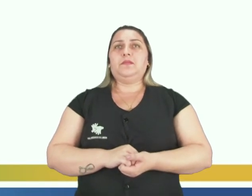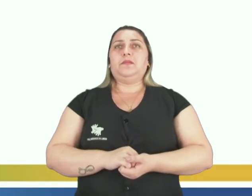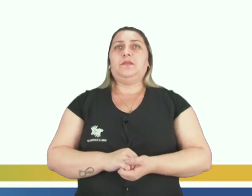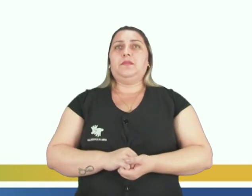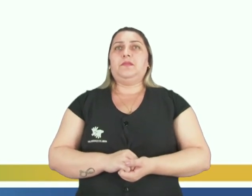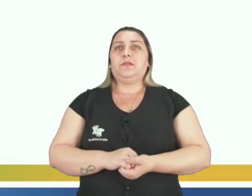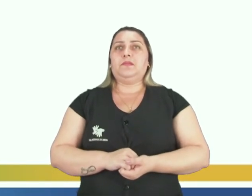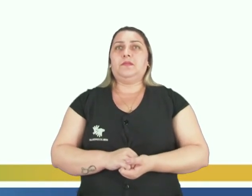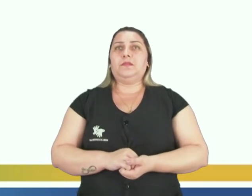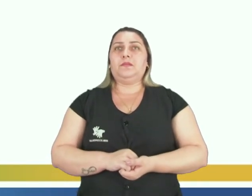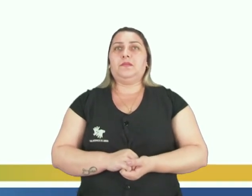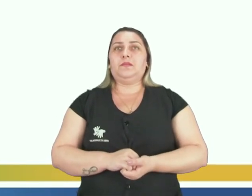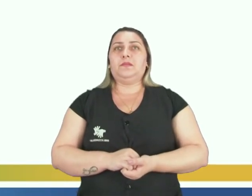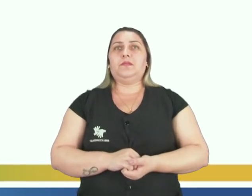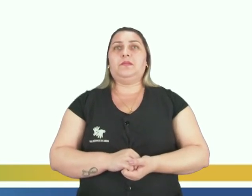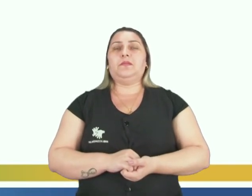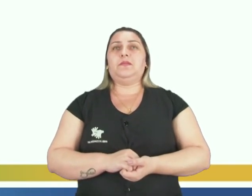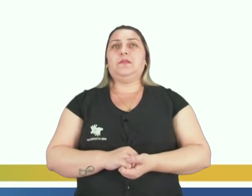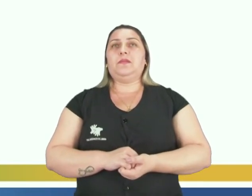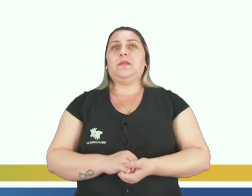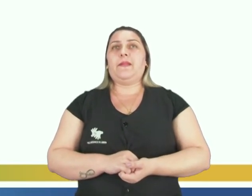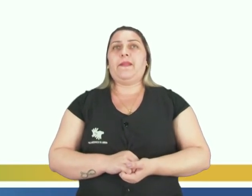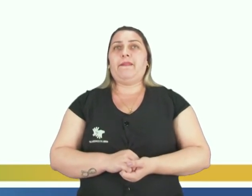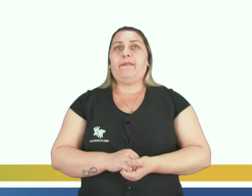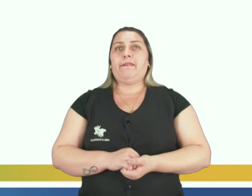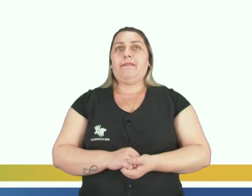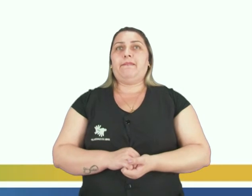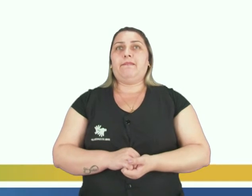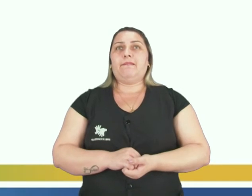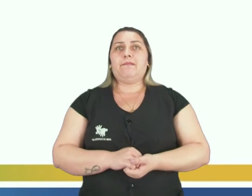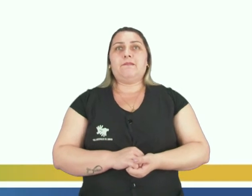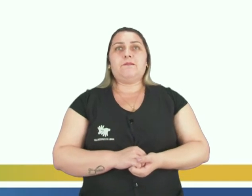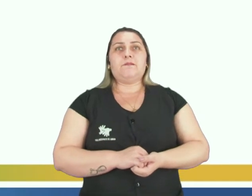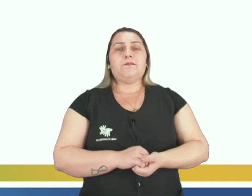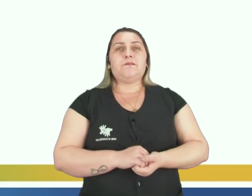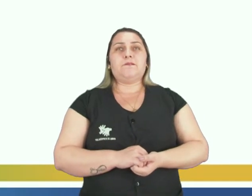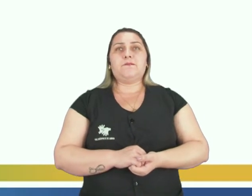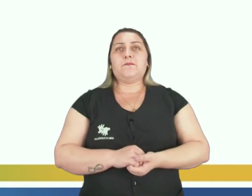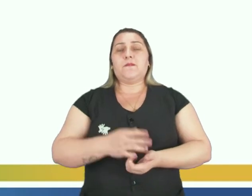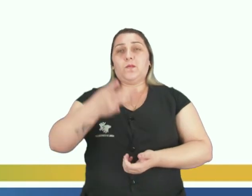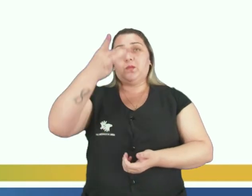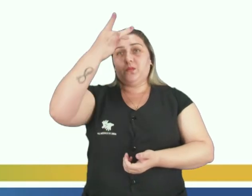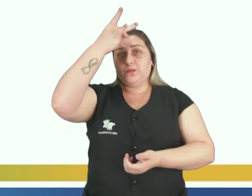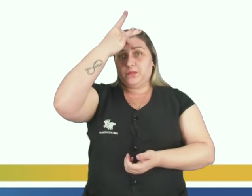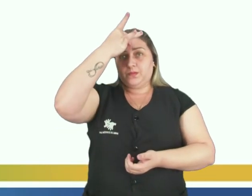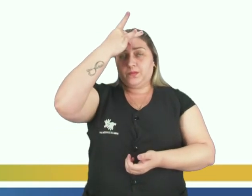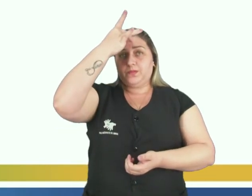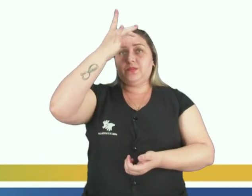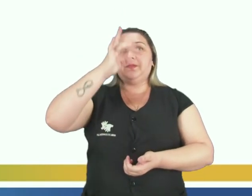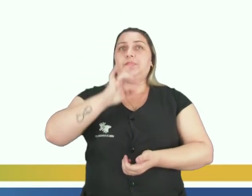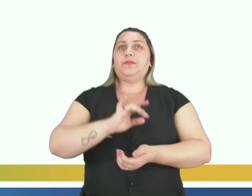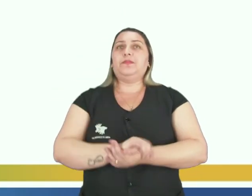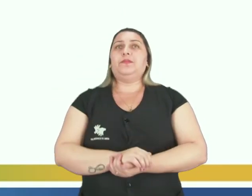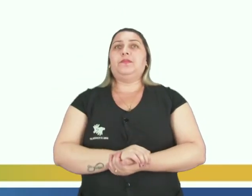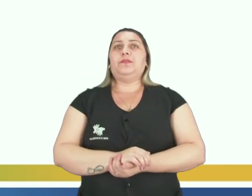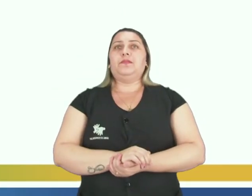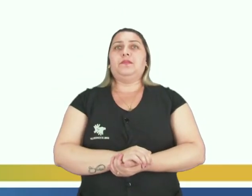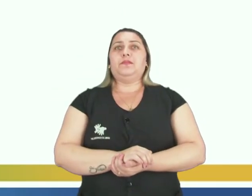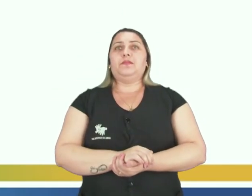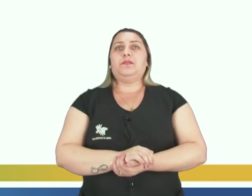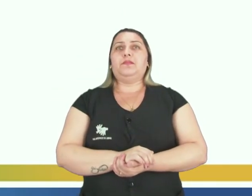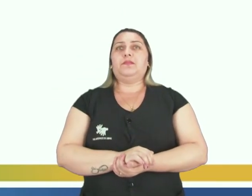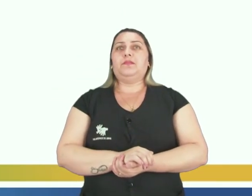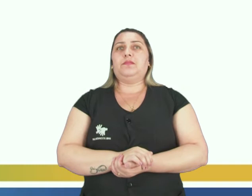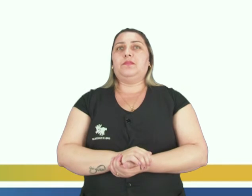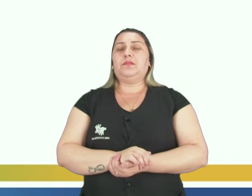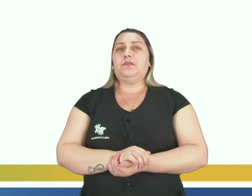tenho consciente, ¿sí? Consciente, a palavra consciente se pode pronunciar consciente, e eu posso dizer também